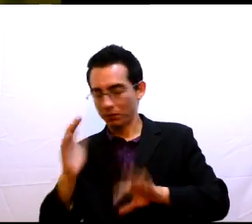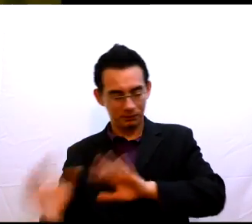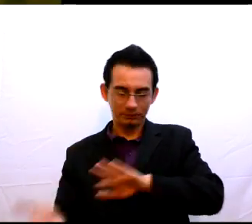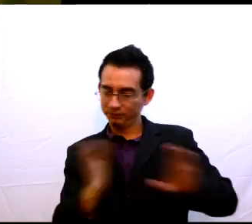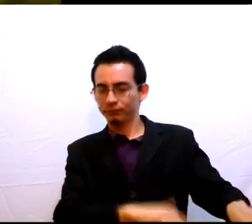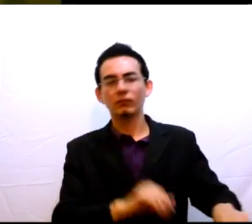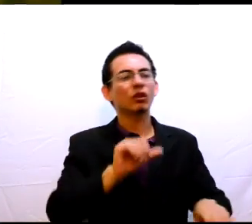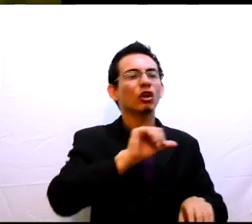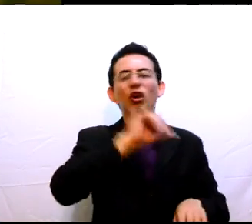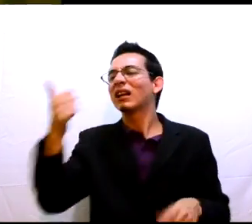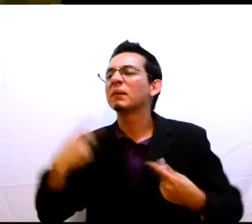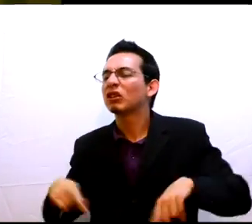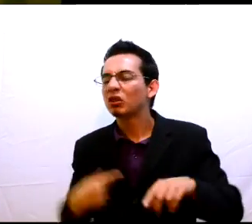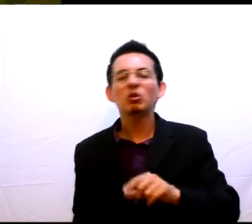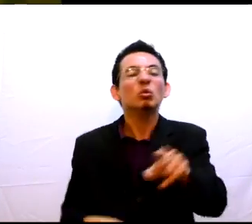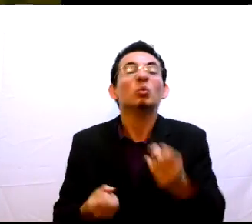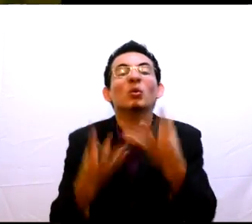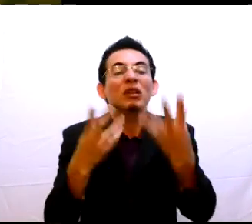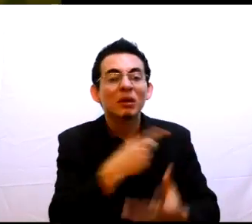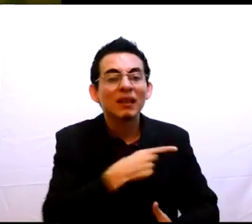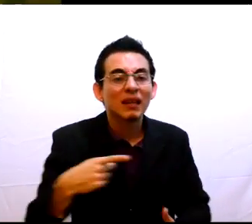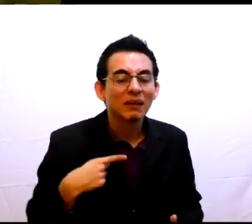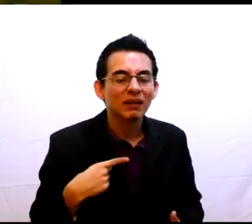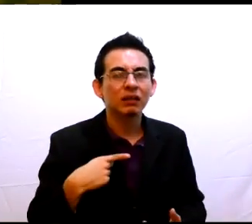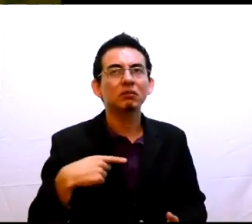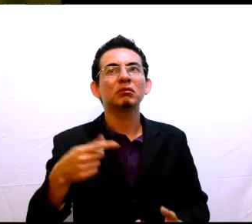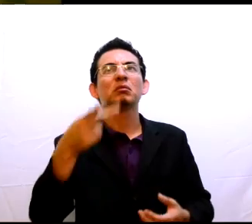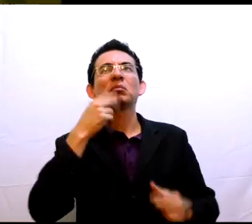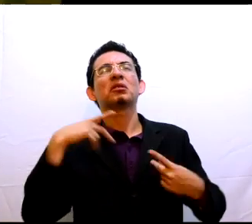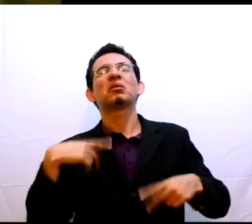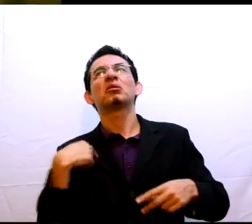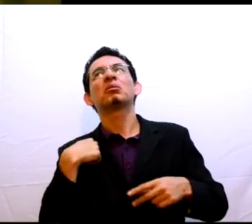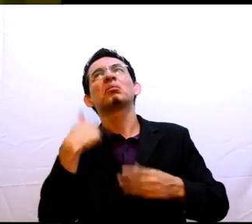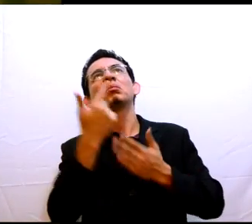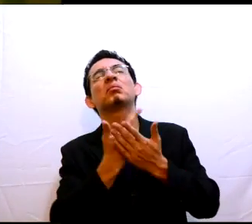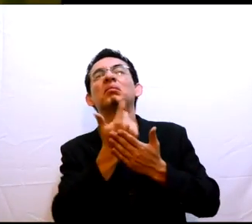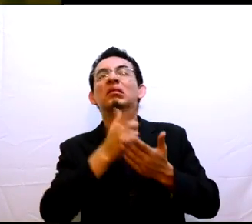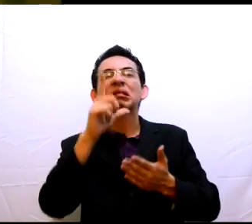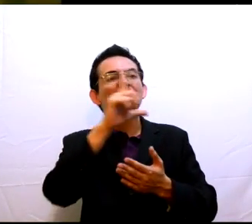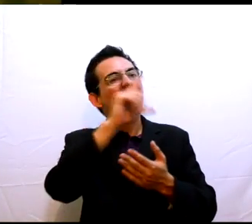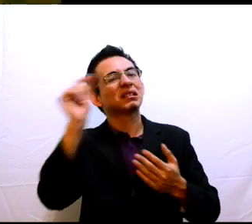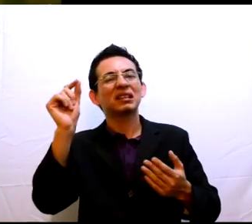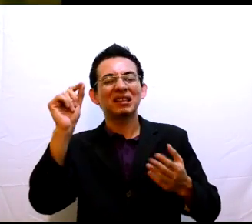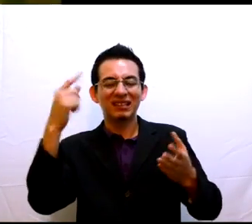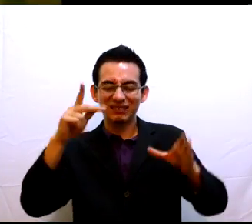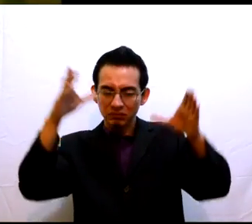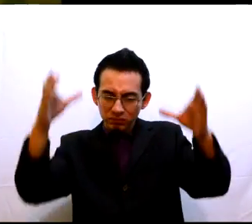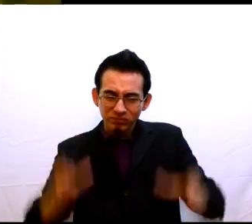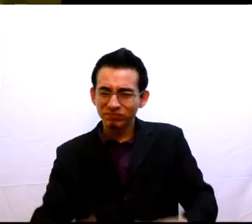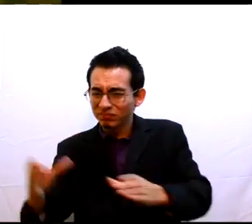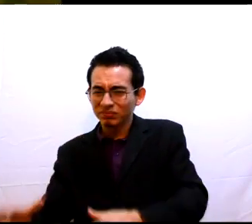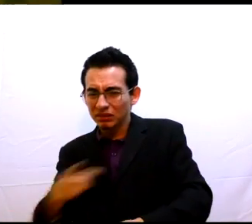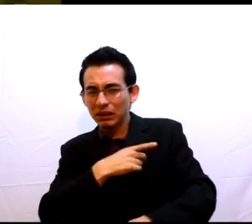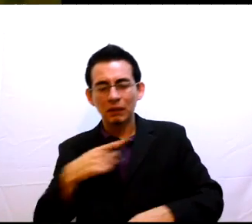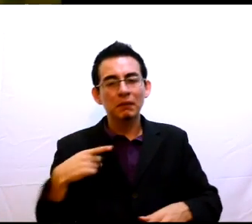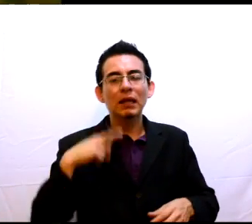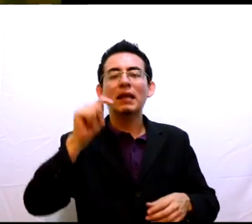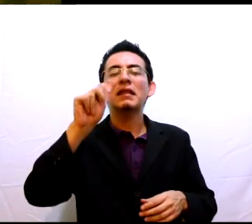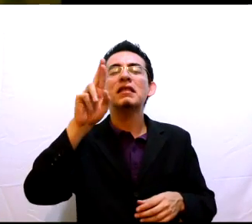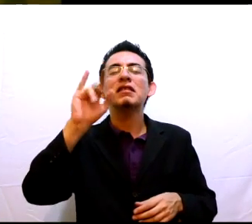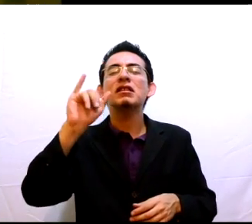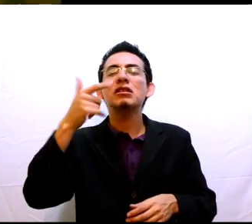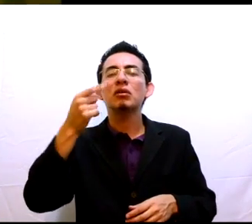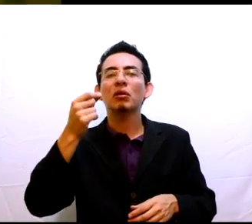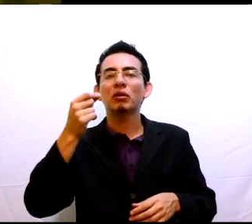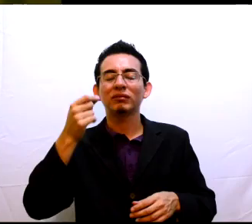y tú cuánto debes y él dijo 100 medidas de trigo y le dijo tome toma tu cuenta y escribe